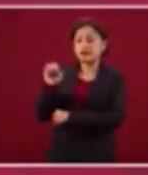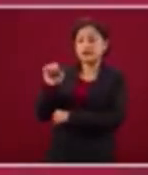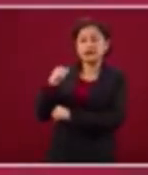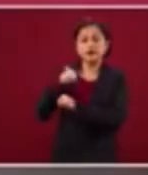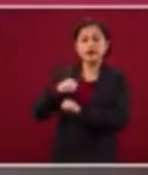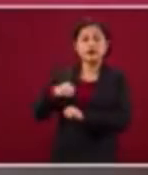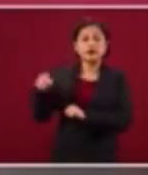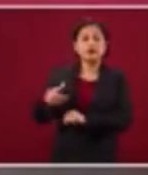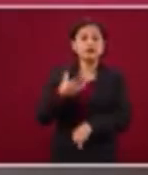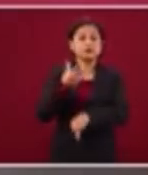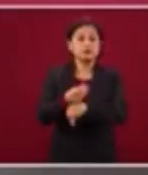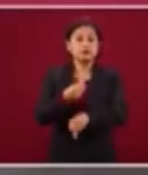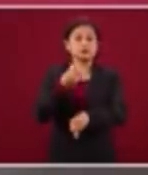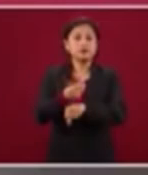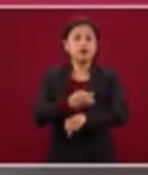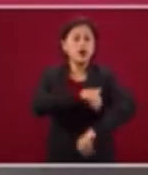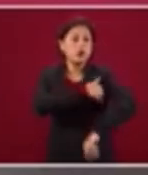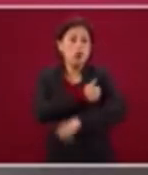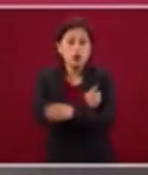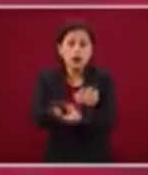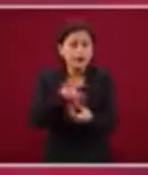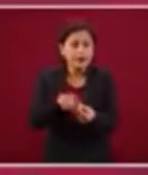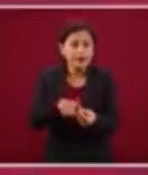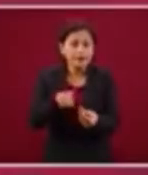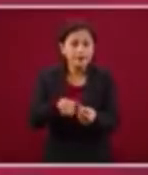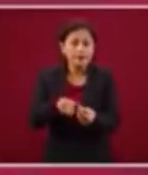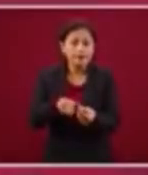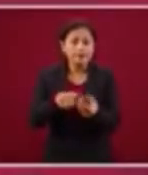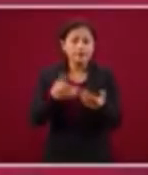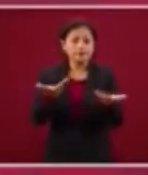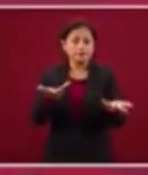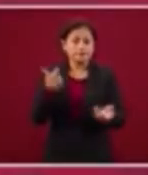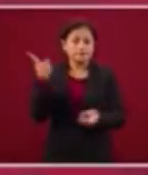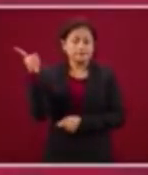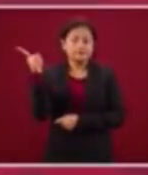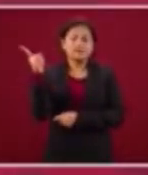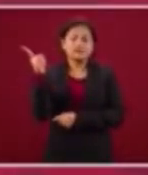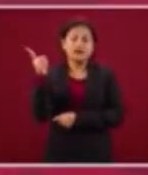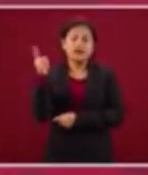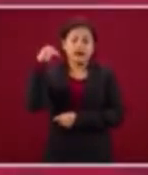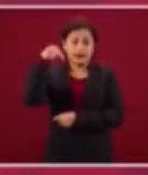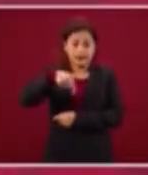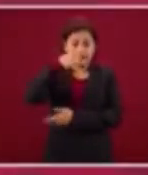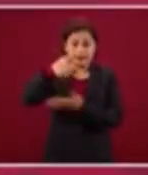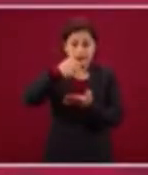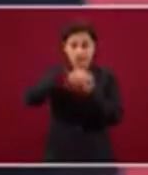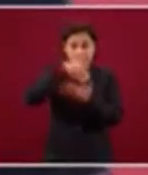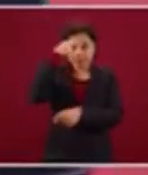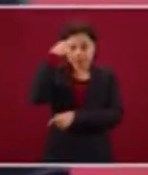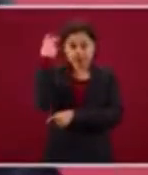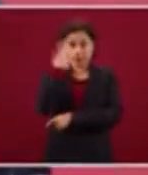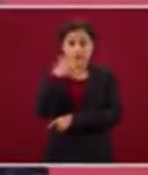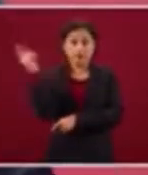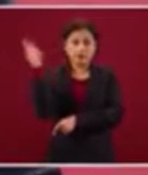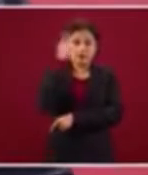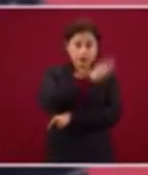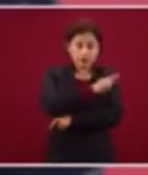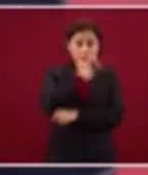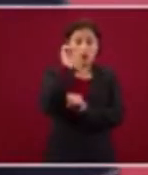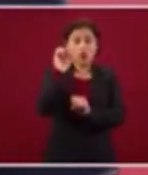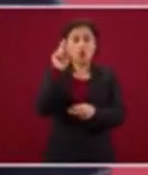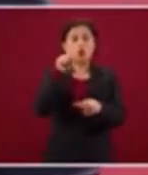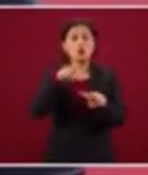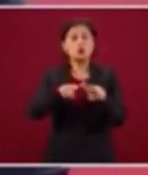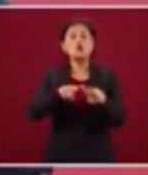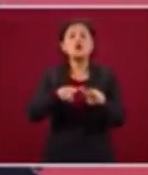¿En dónde va a estar el avión? Pues miren, va a estar en el aeropuerto de la Ciudad de México, en el aeropuerto de Toluca,